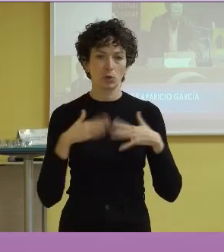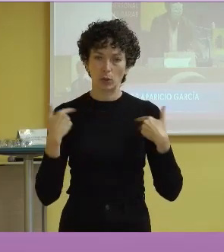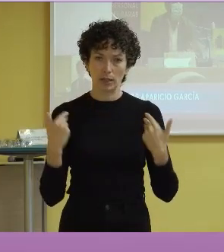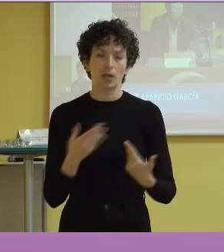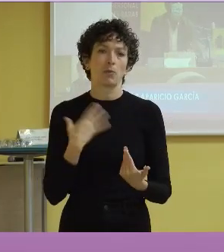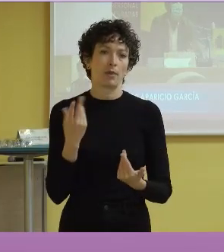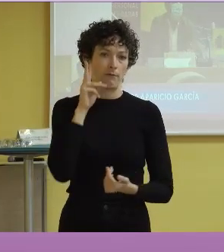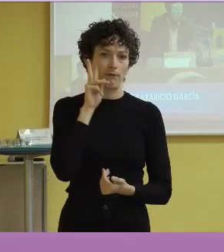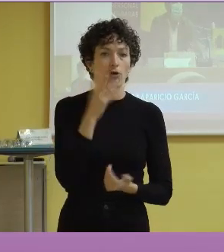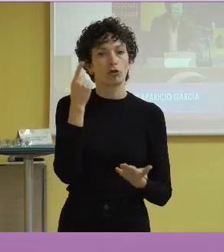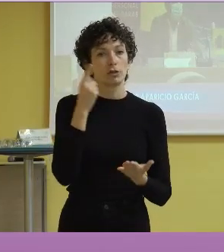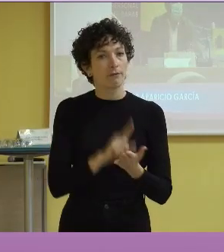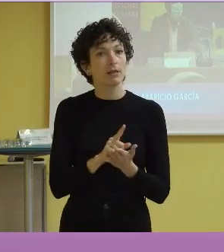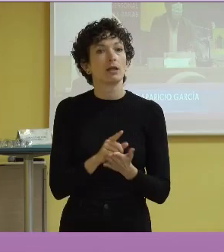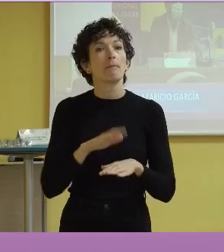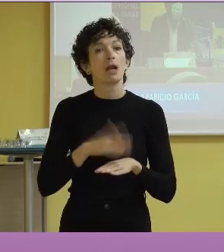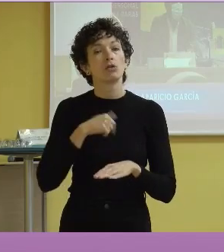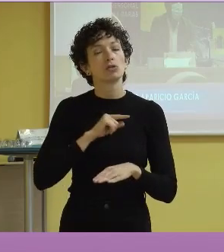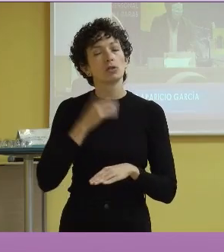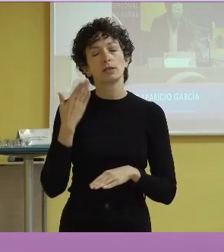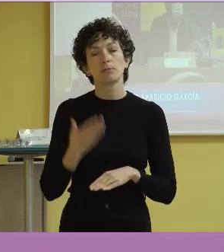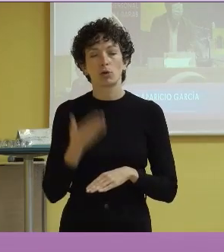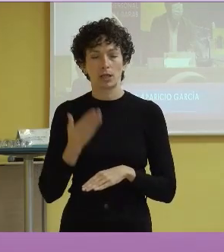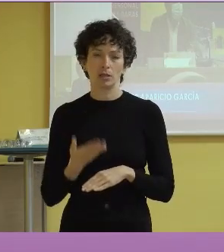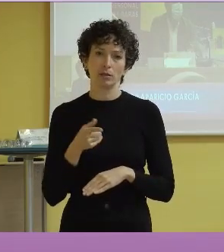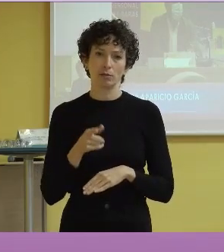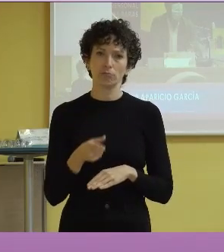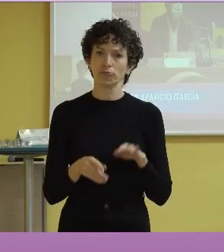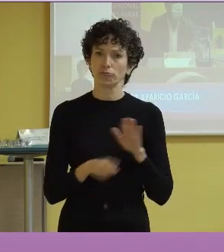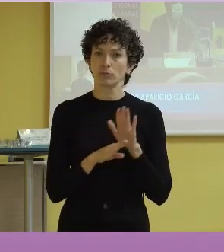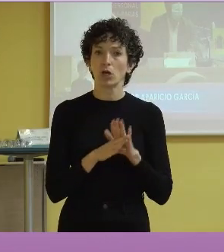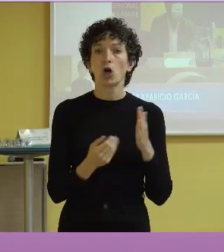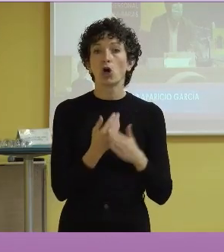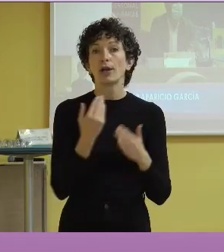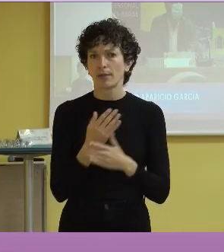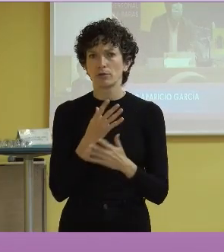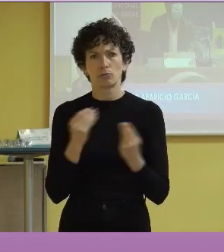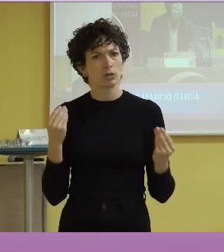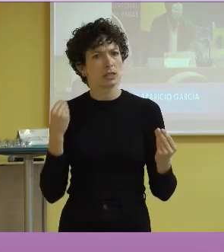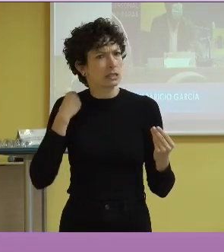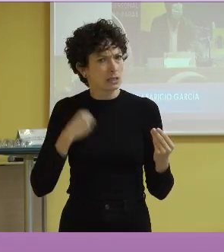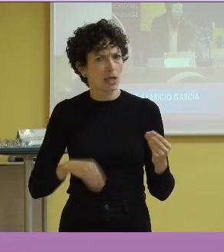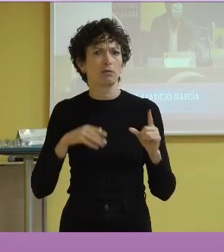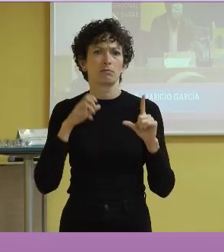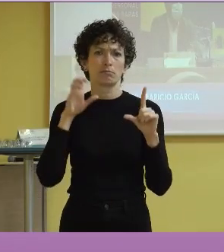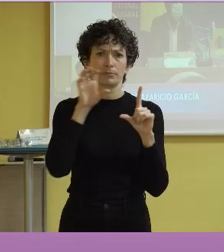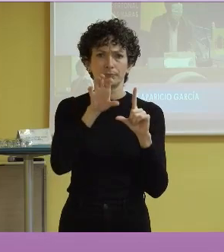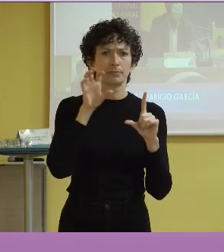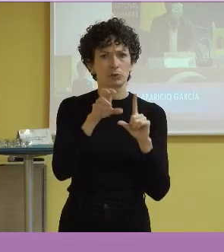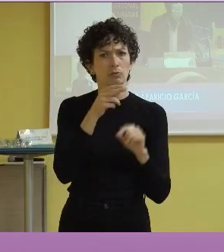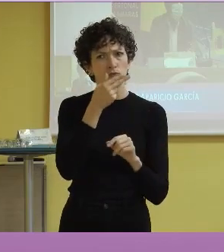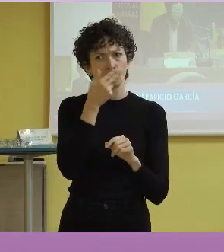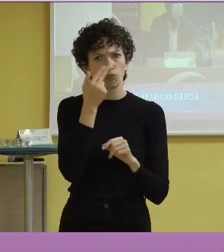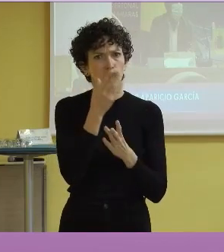es importante que esto se mantenga y hay muchísimas jornadas que están colgadas con muchísimo interés y mucha